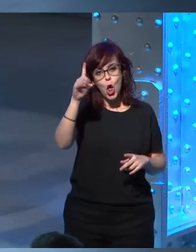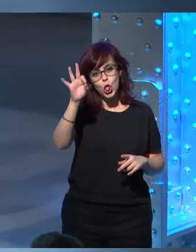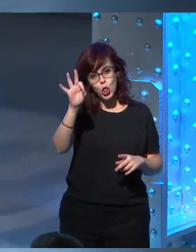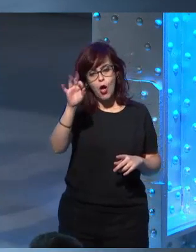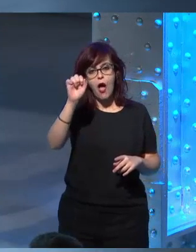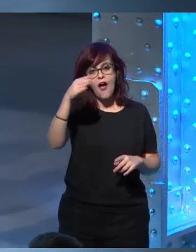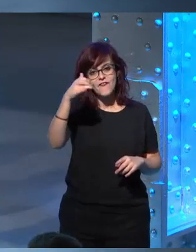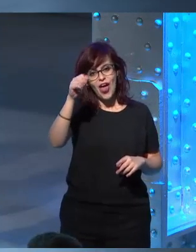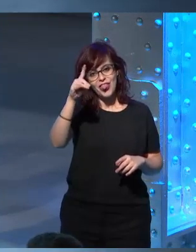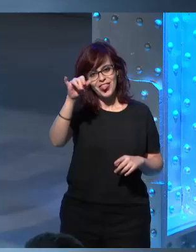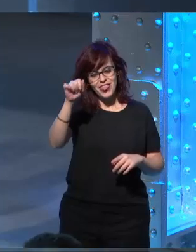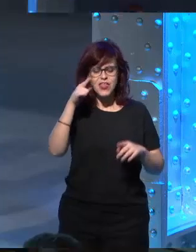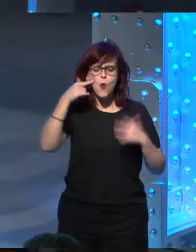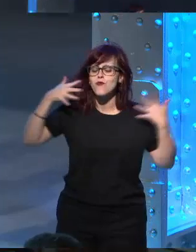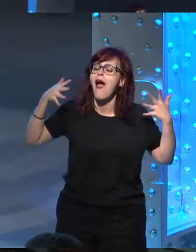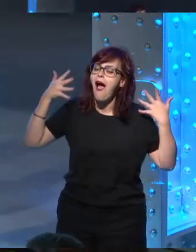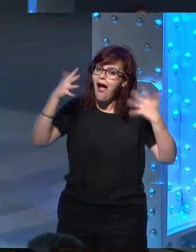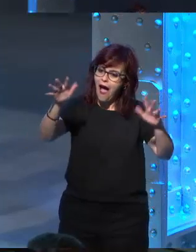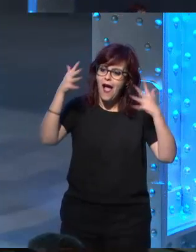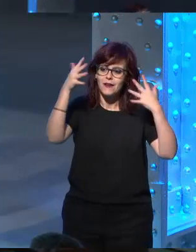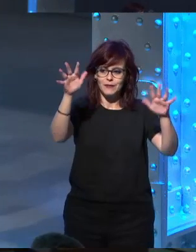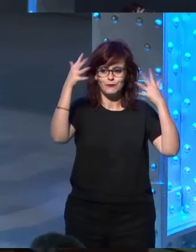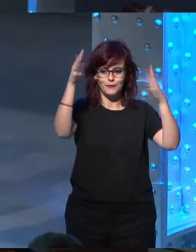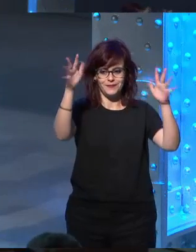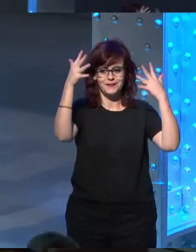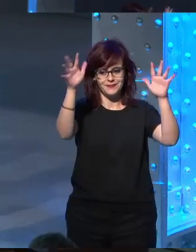pido un grandísimo aplauso para él. Gracias.